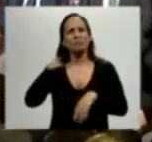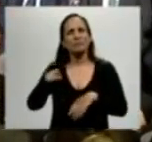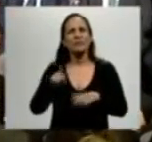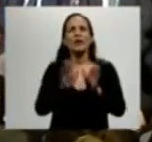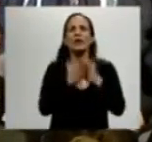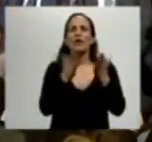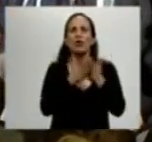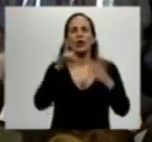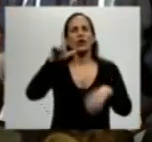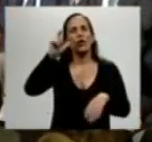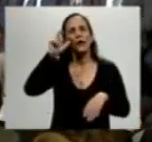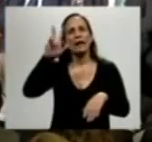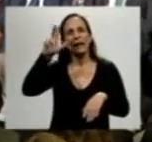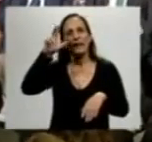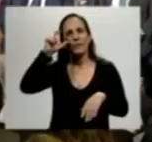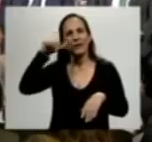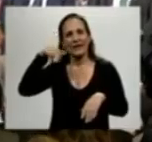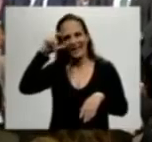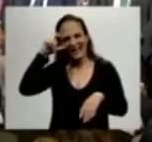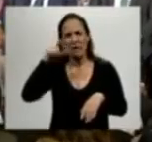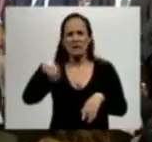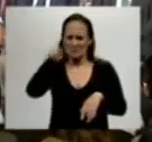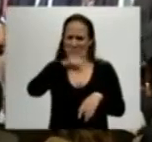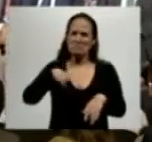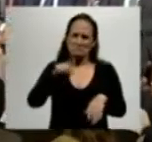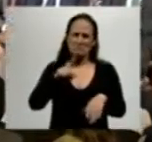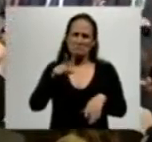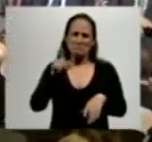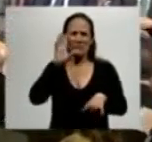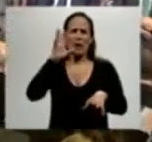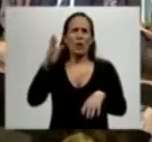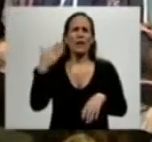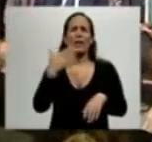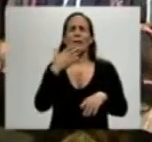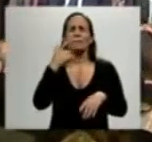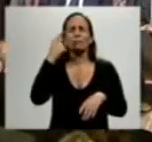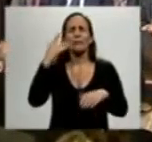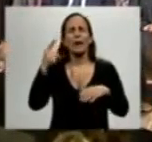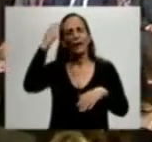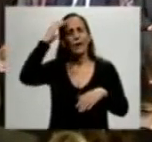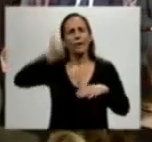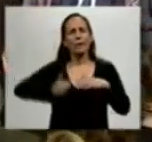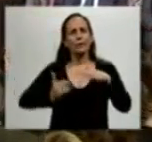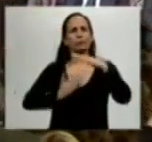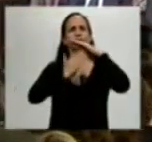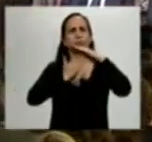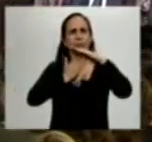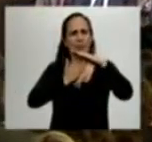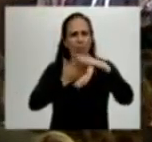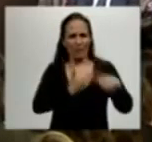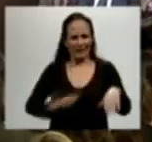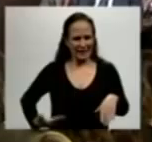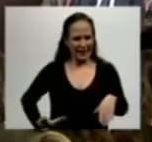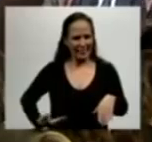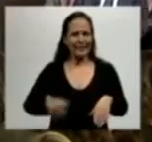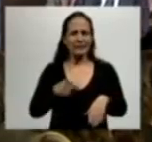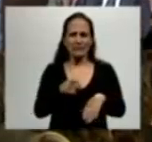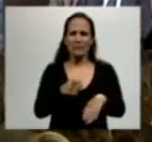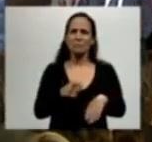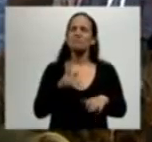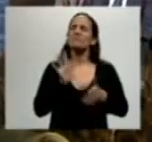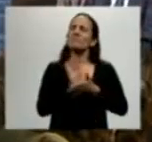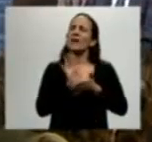Código Levene, ustedes lo recuerdan al doctor Levene, que fue presidente de la Suprema Corte de Justicia, y recogió un sistema